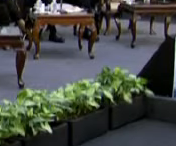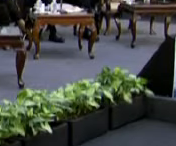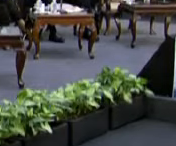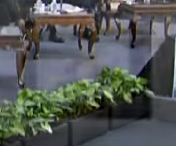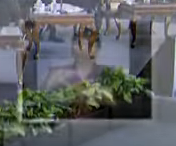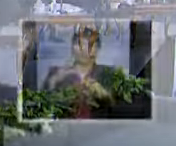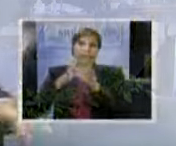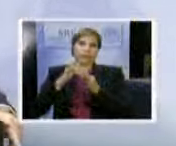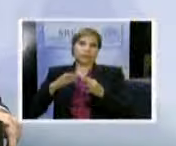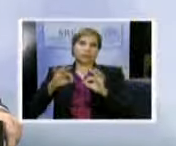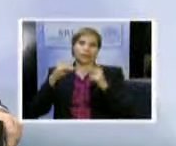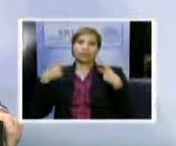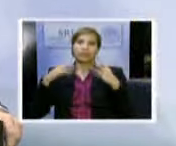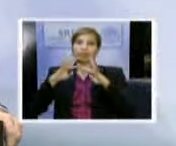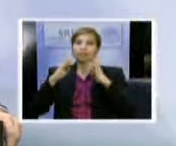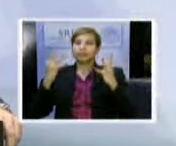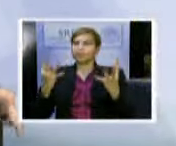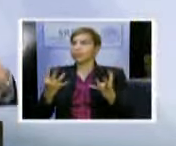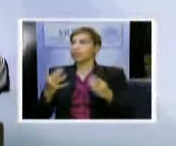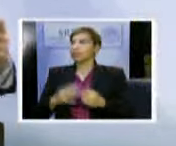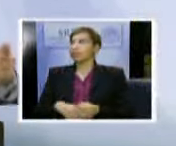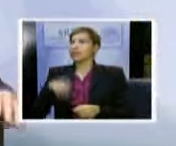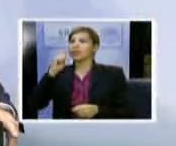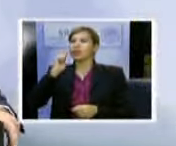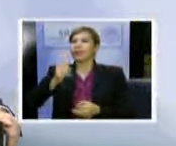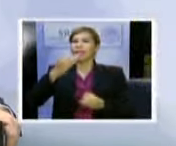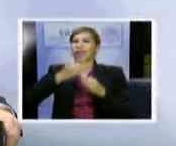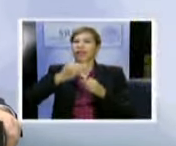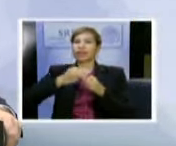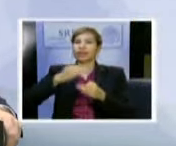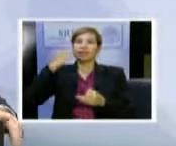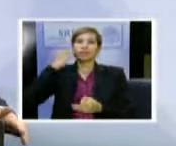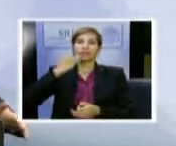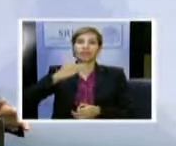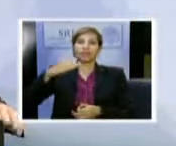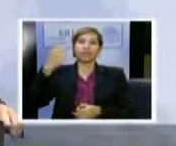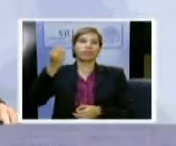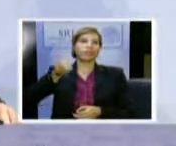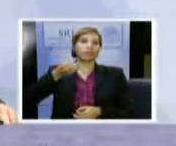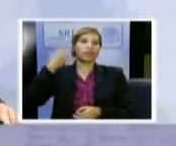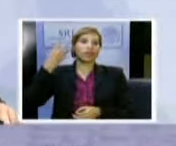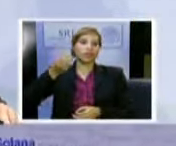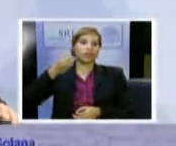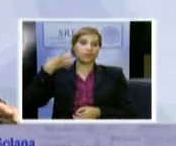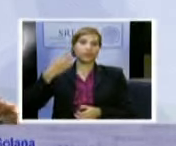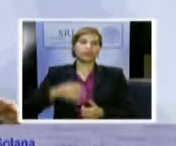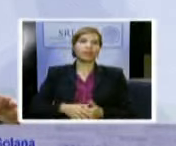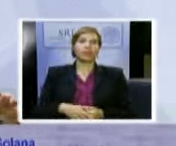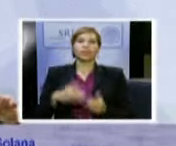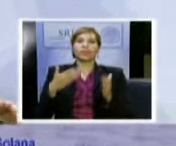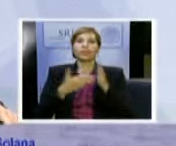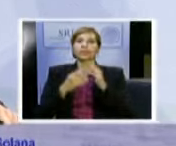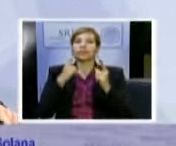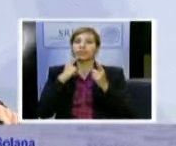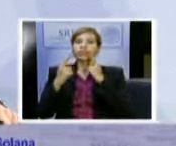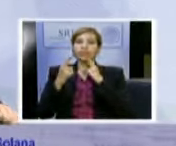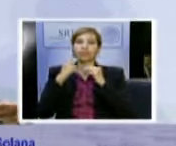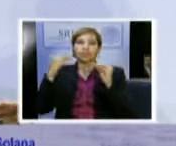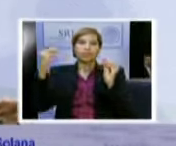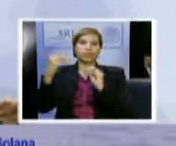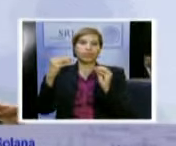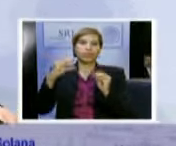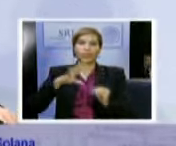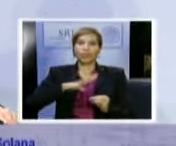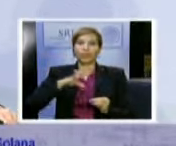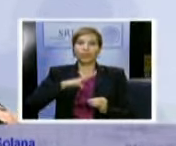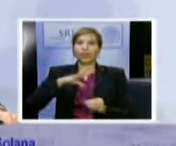tan selecto panel y sobre todo en este ciclo de conferencias, mesas redondas, discusiones que se